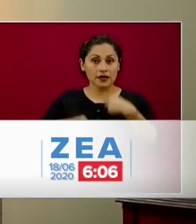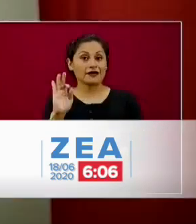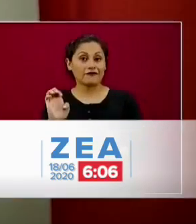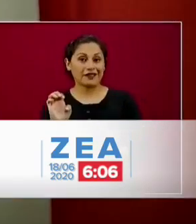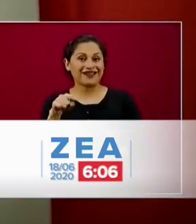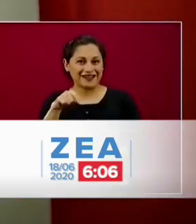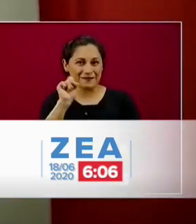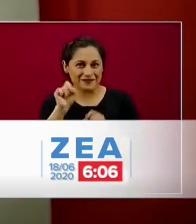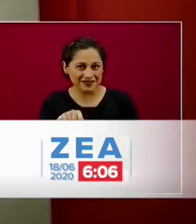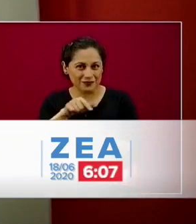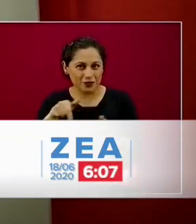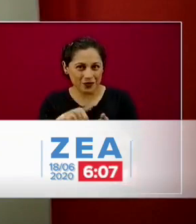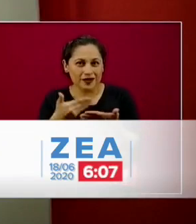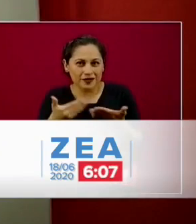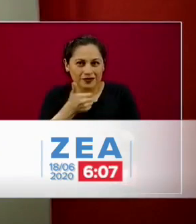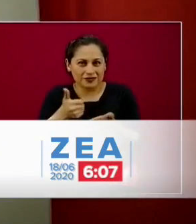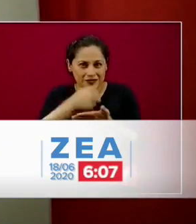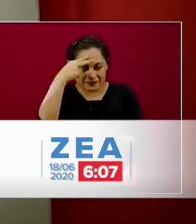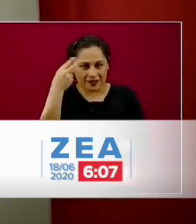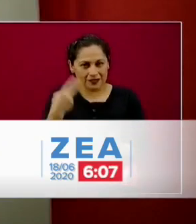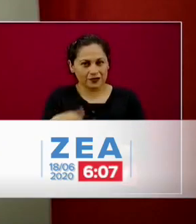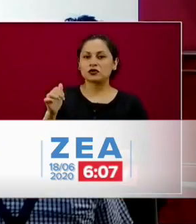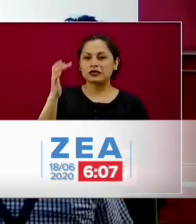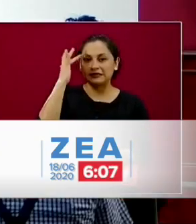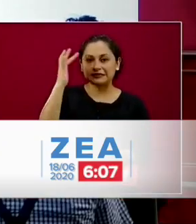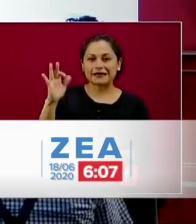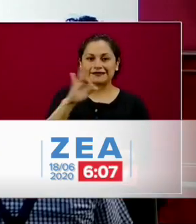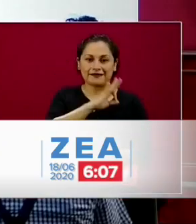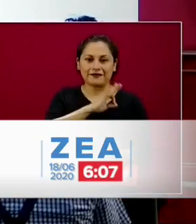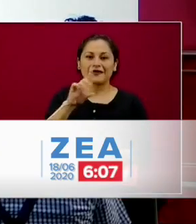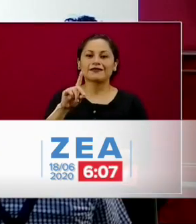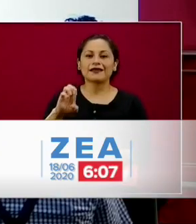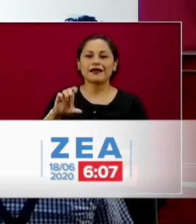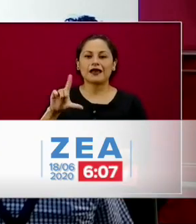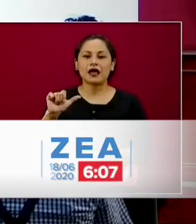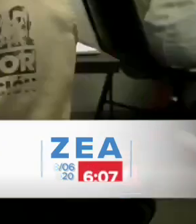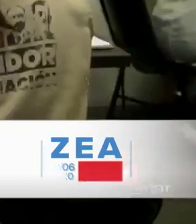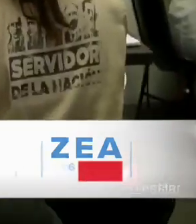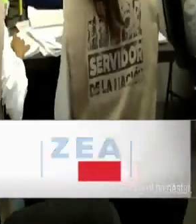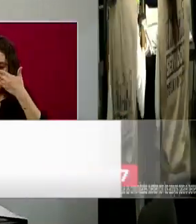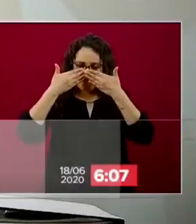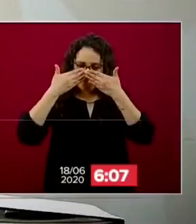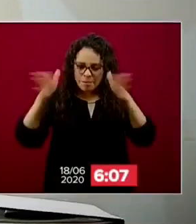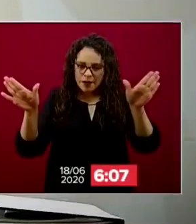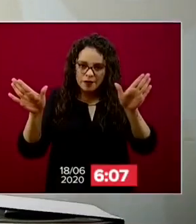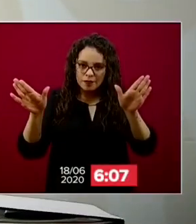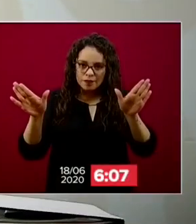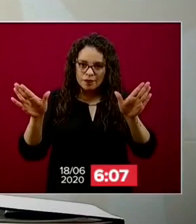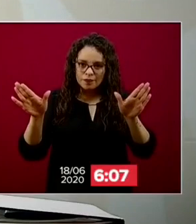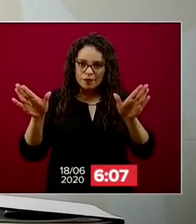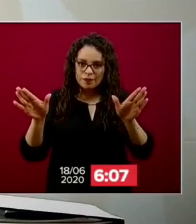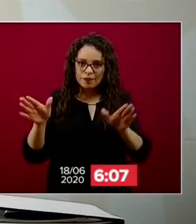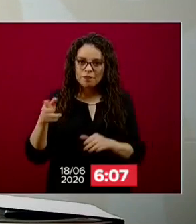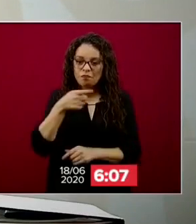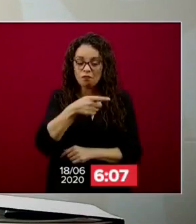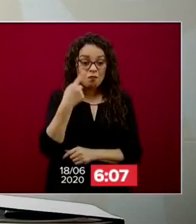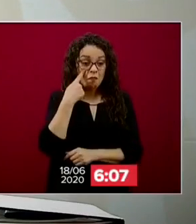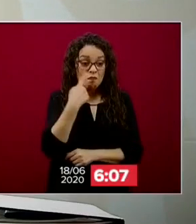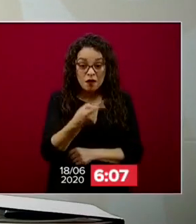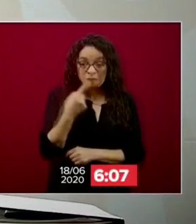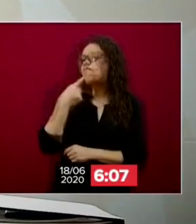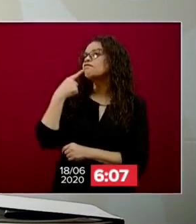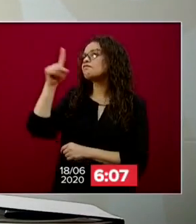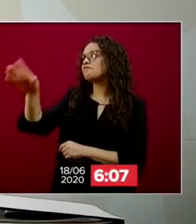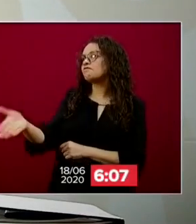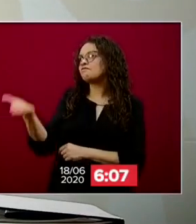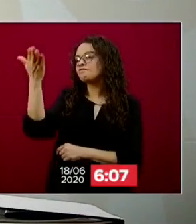programas gubernamentales para evitar el coyotaje y los registros falsos y en cuanto a los servidores y servidoras de